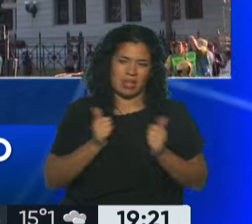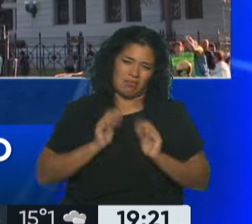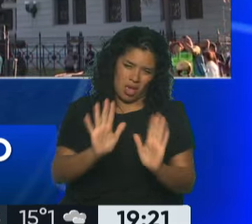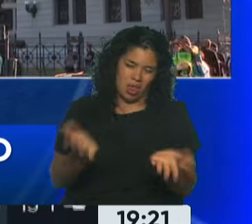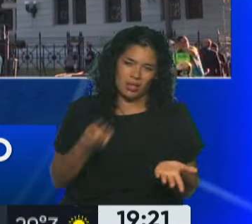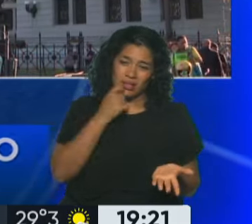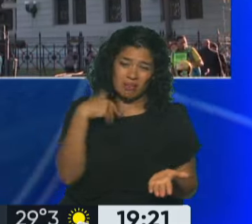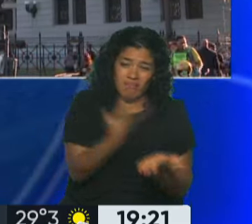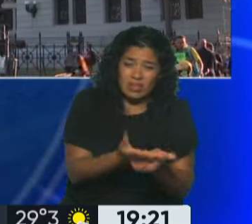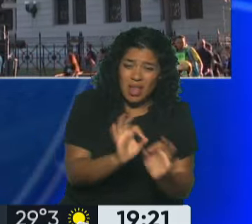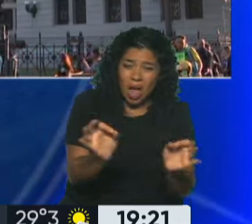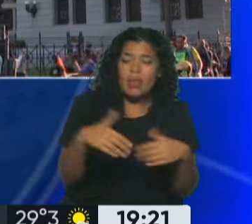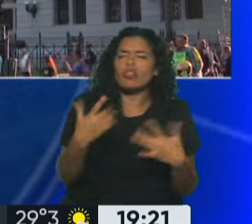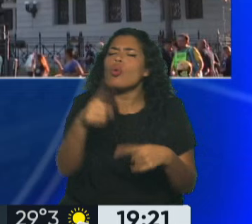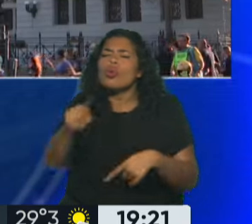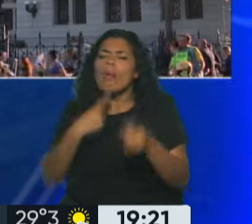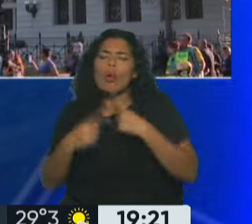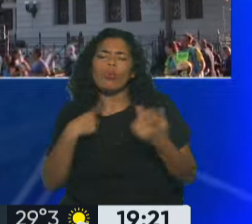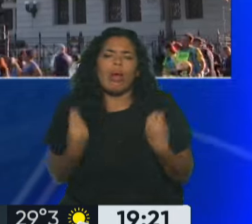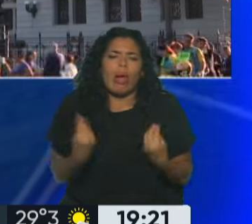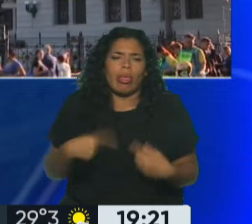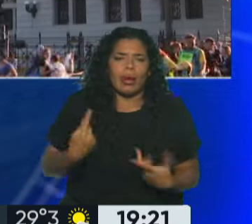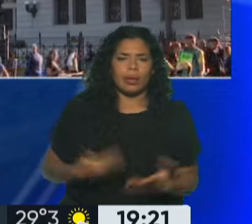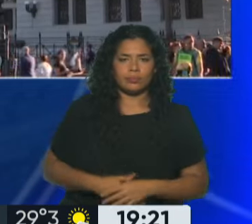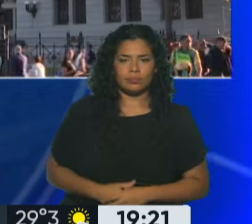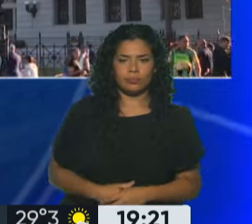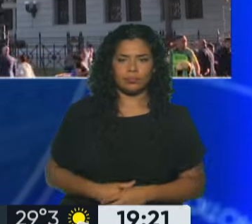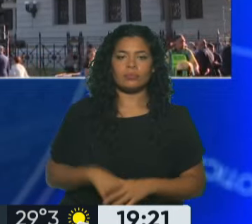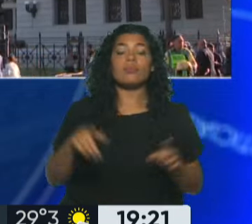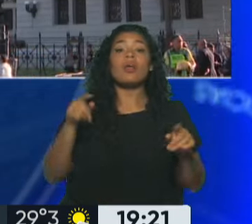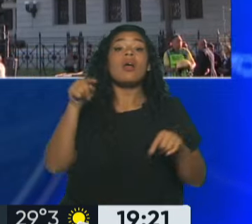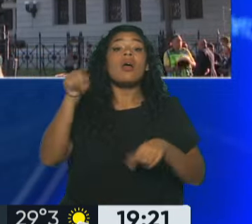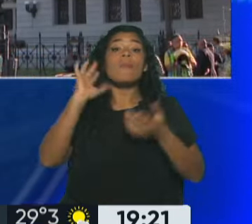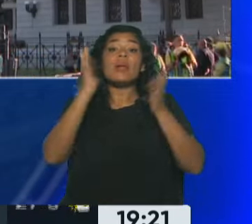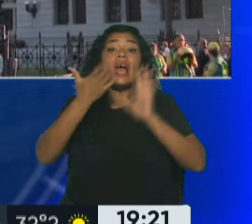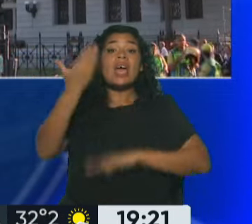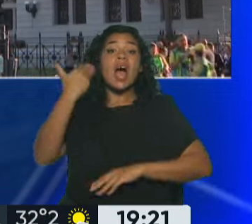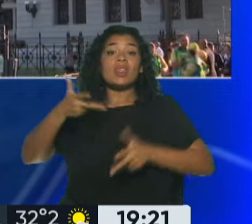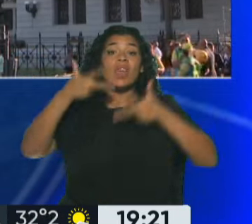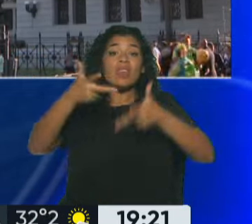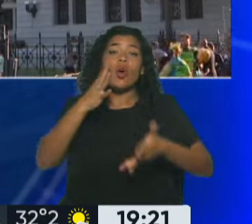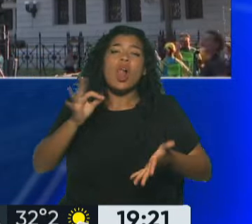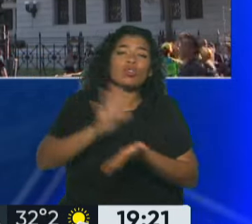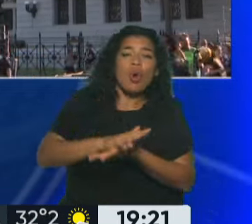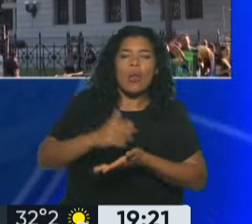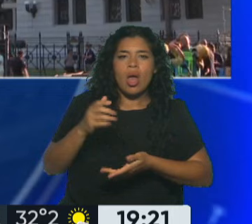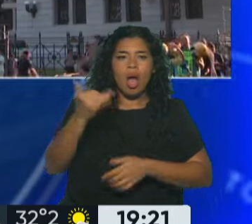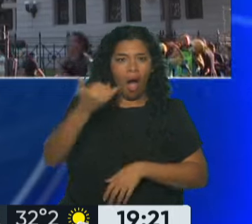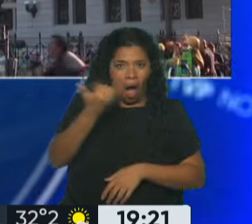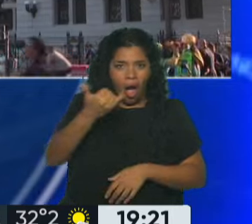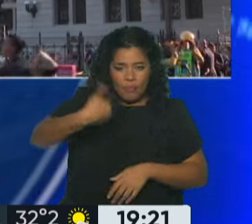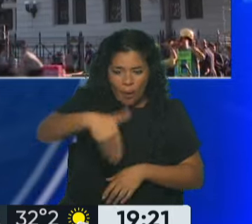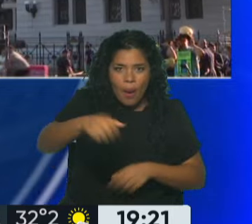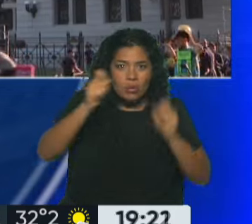sé, seguramente lo discutiremos con nuestros economistas. ¿Cuál puede ser la sorpresa que anunció el presidente? Usted que se reunió, ¿le anticipó algo? ¿Puede venir del